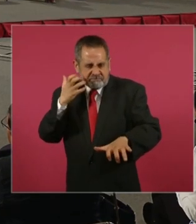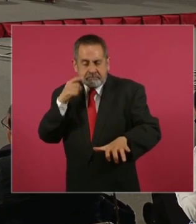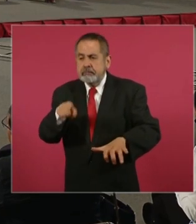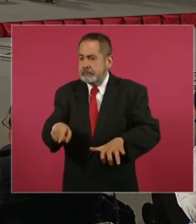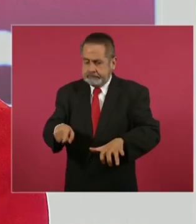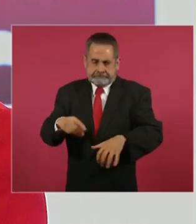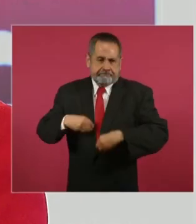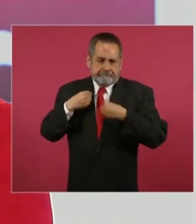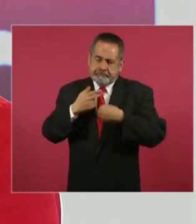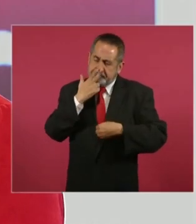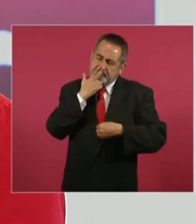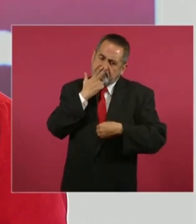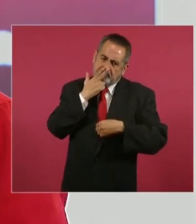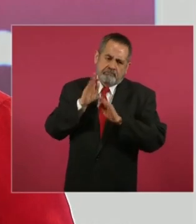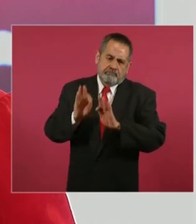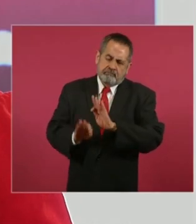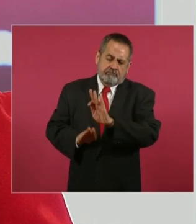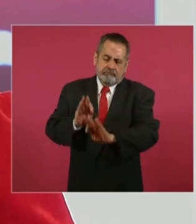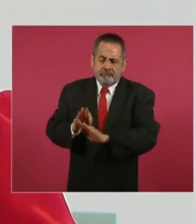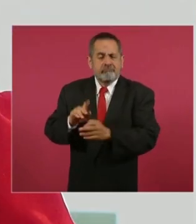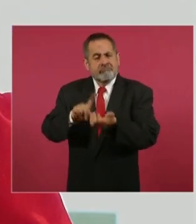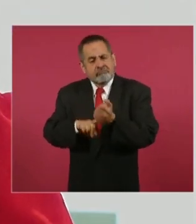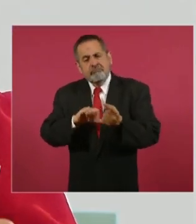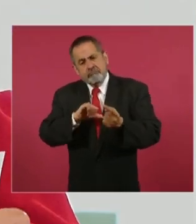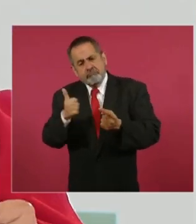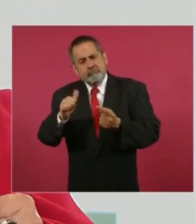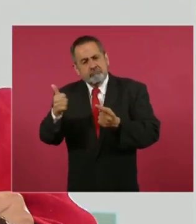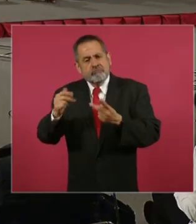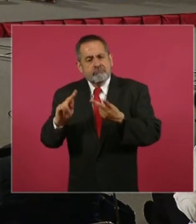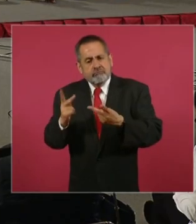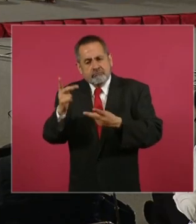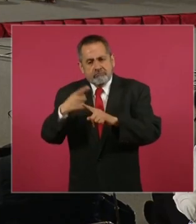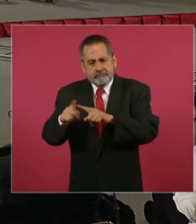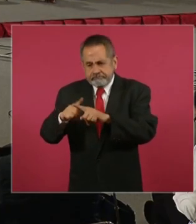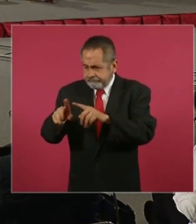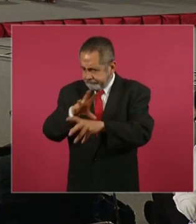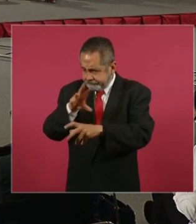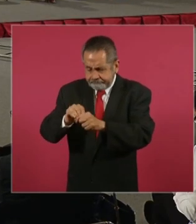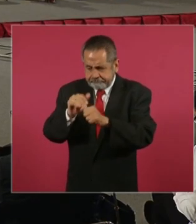la palma chit y otras. La siguiente, por favor.